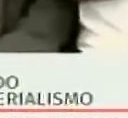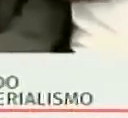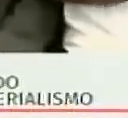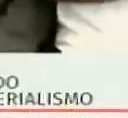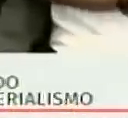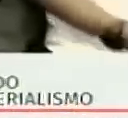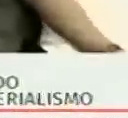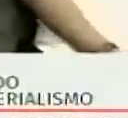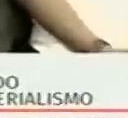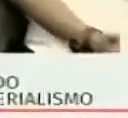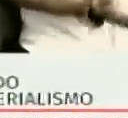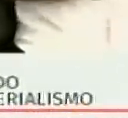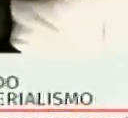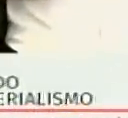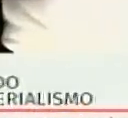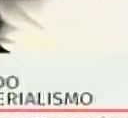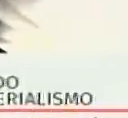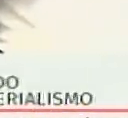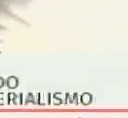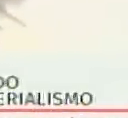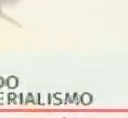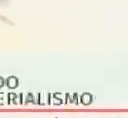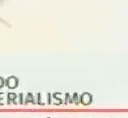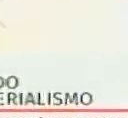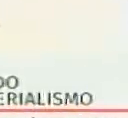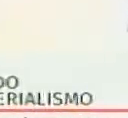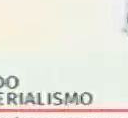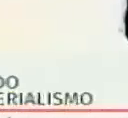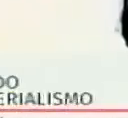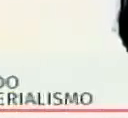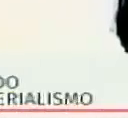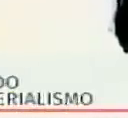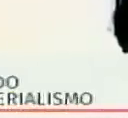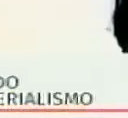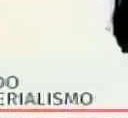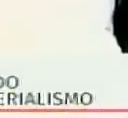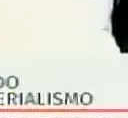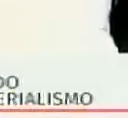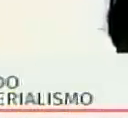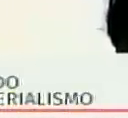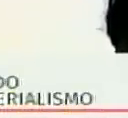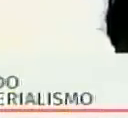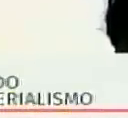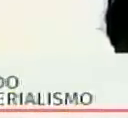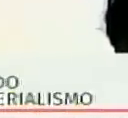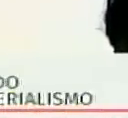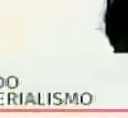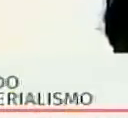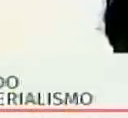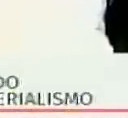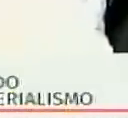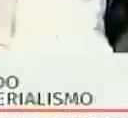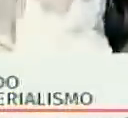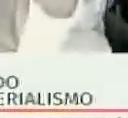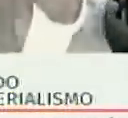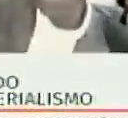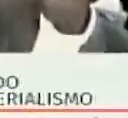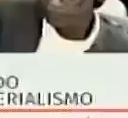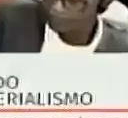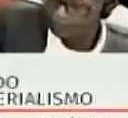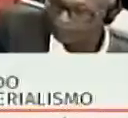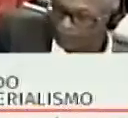Palestina, Linda Sobé, presente, al representante de la Embajada de Vietnam, Hiedo Tu, al cónsul de Palestina,